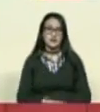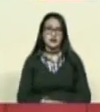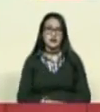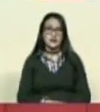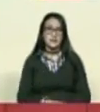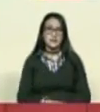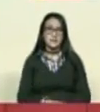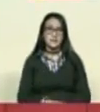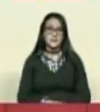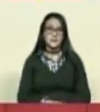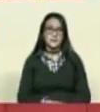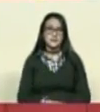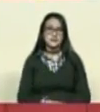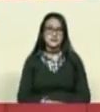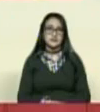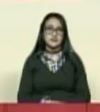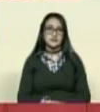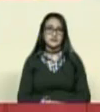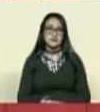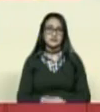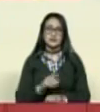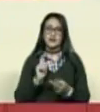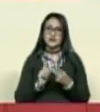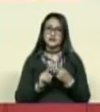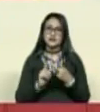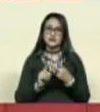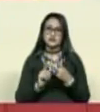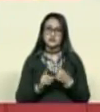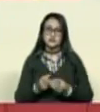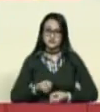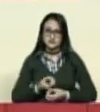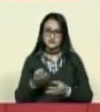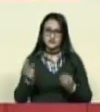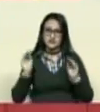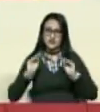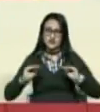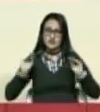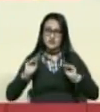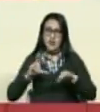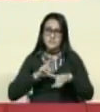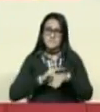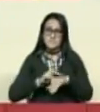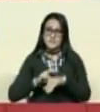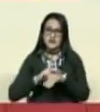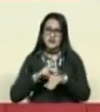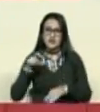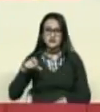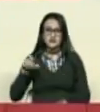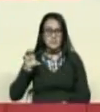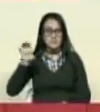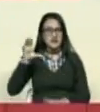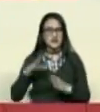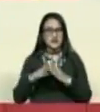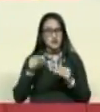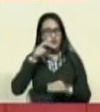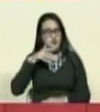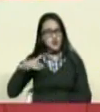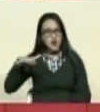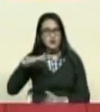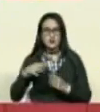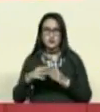Y en segundo lugar, desarrollar y formar los médicos que necesita la patria toda, el pueblo